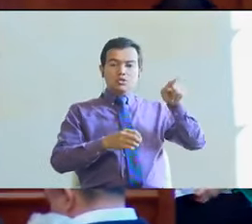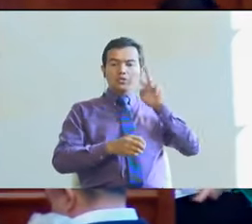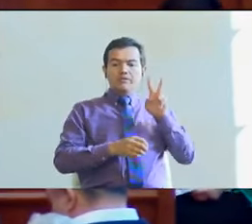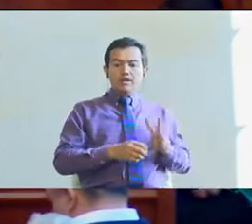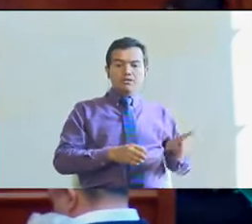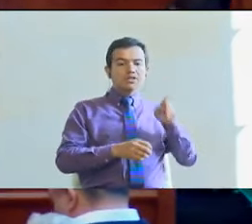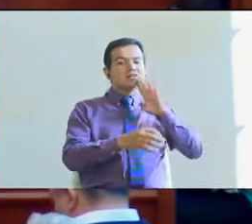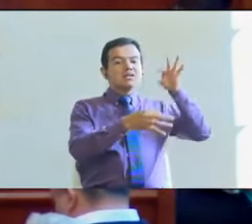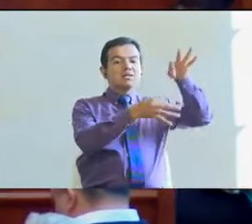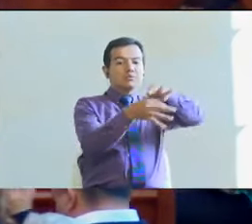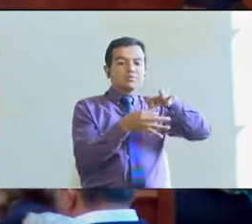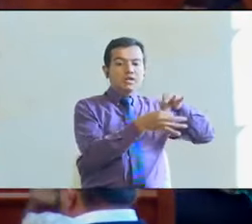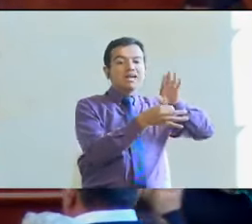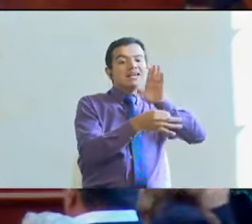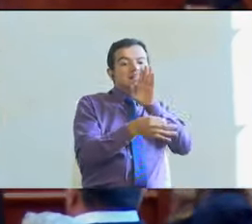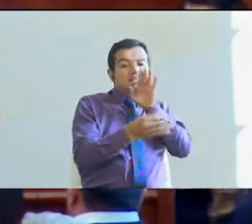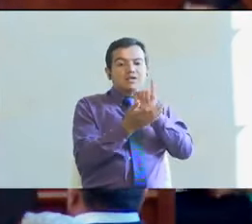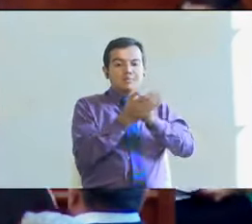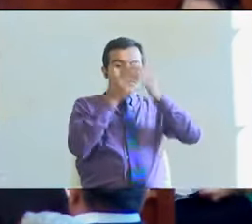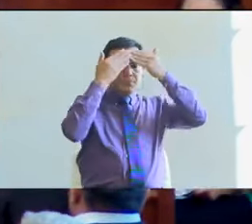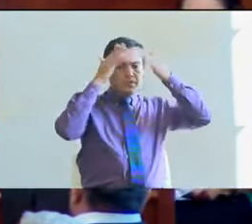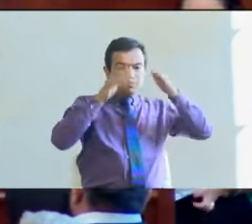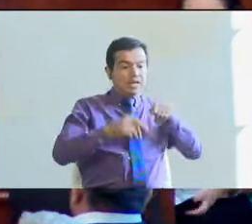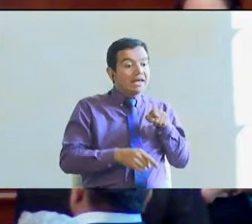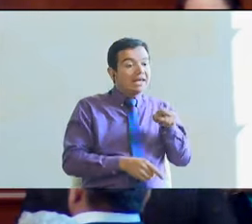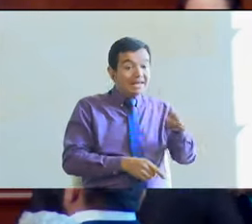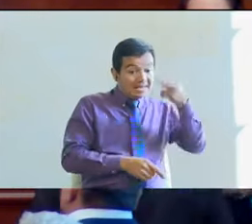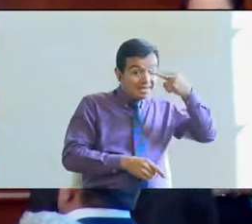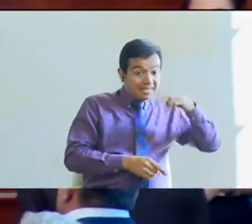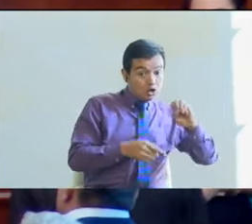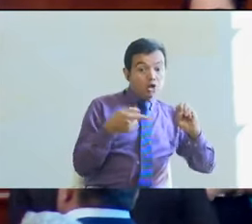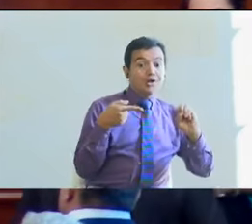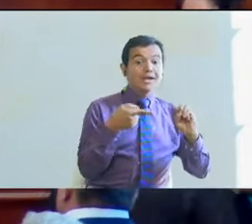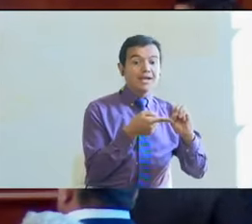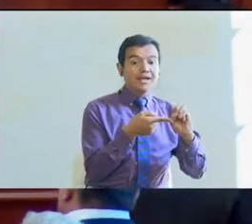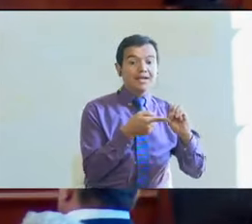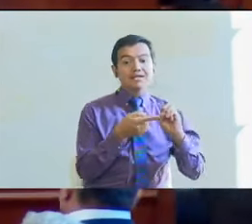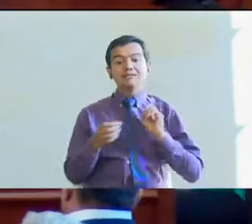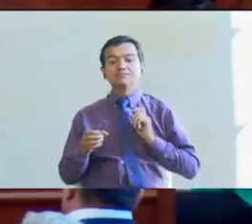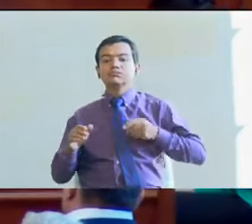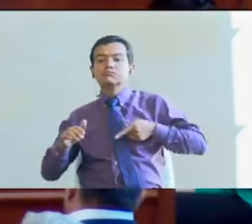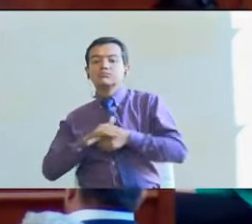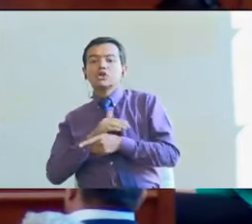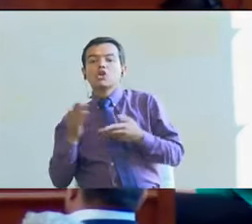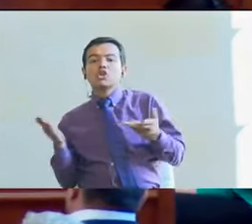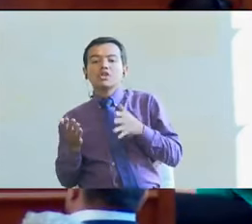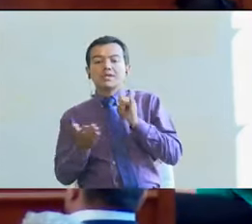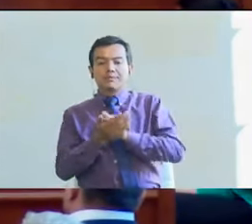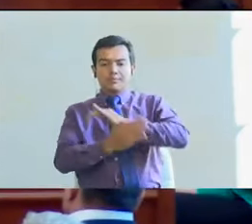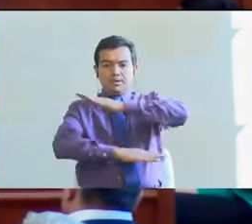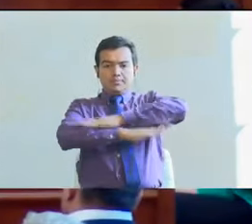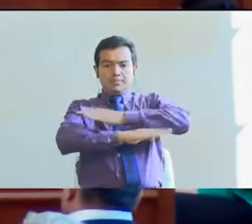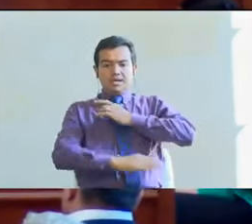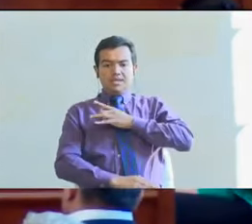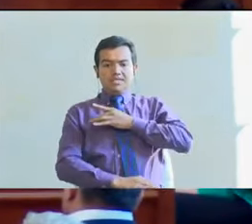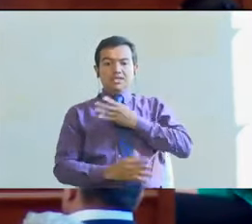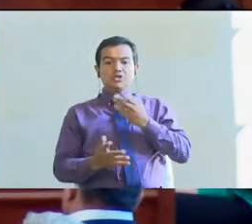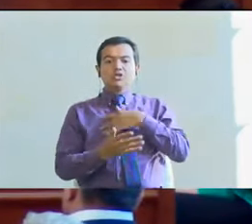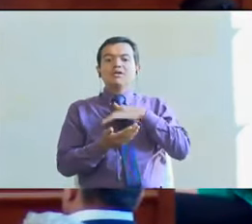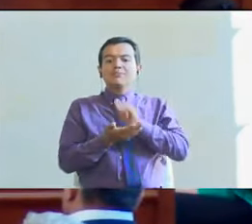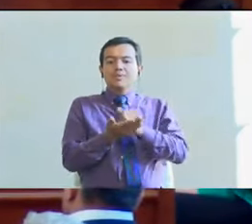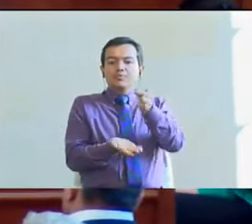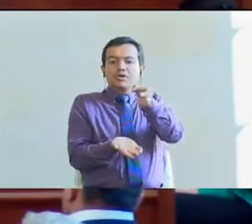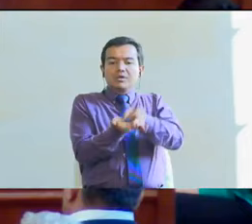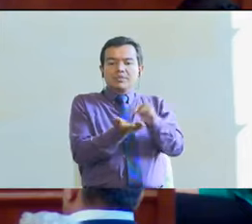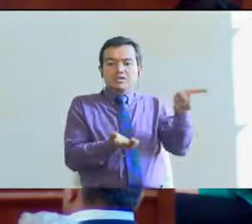Fredy Guevara se encuentra refugiado en la embajada de chile en Caracas tiene la palabra dror